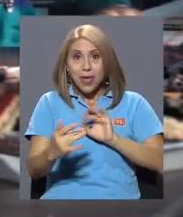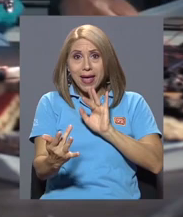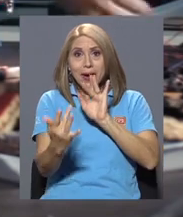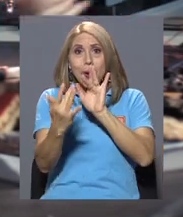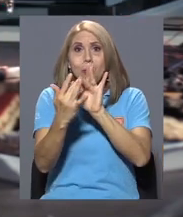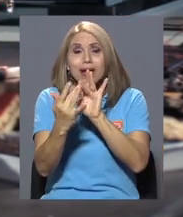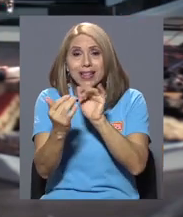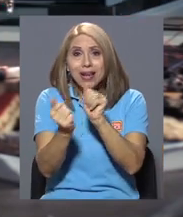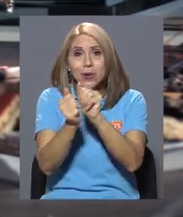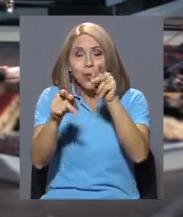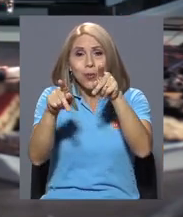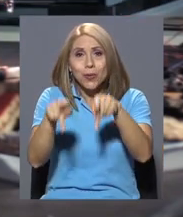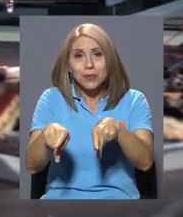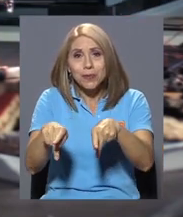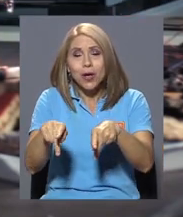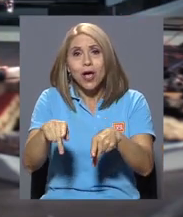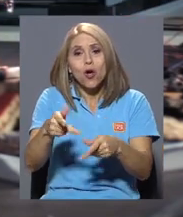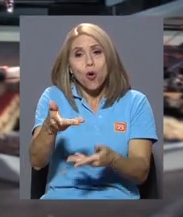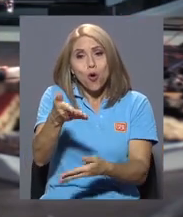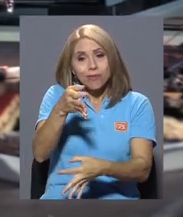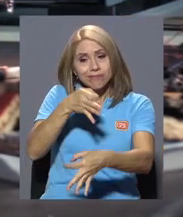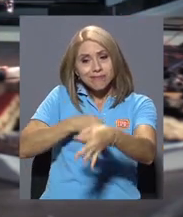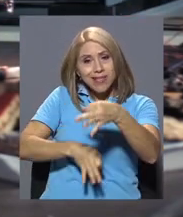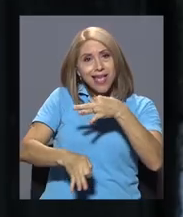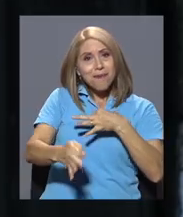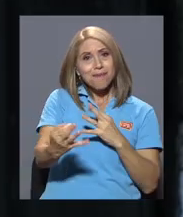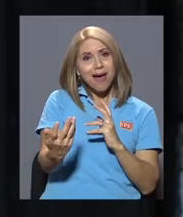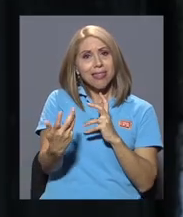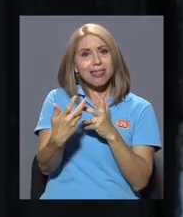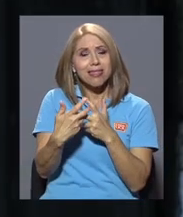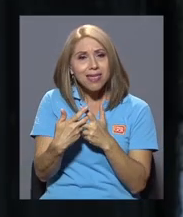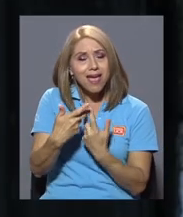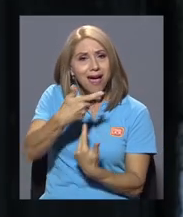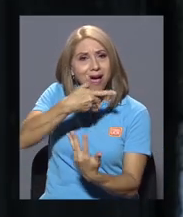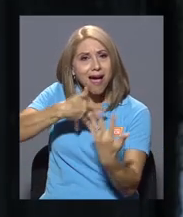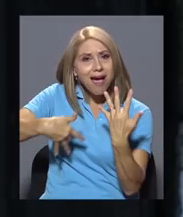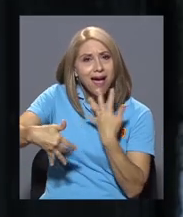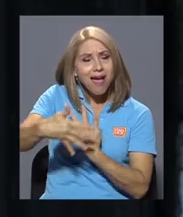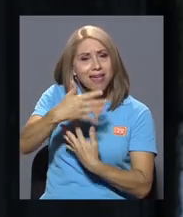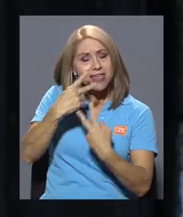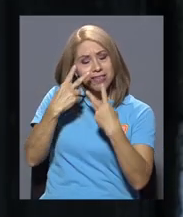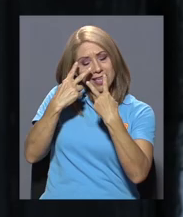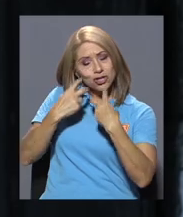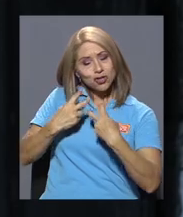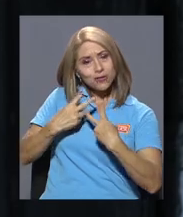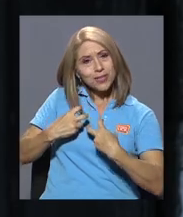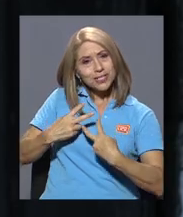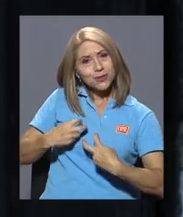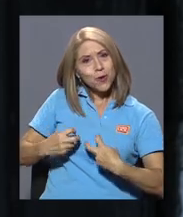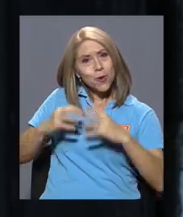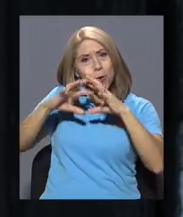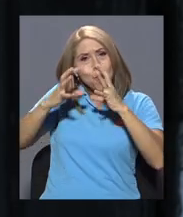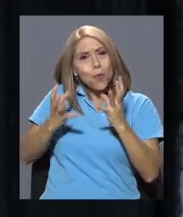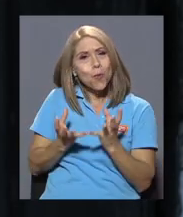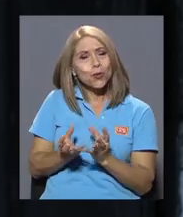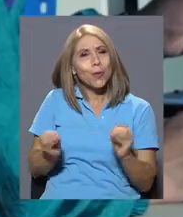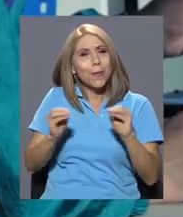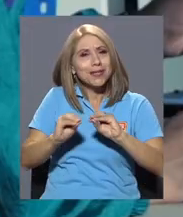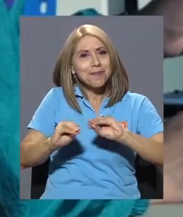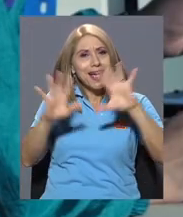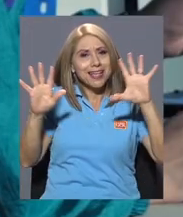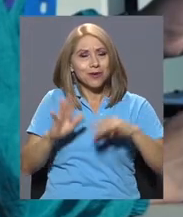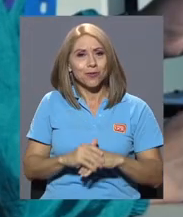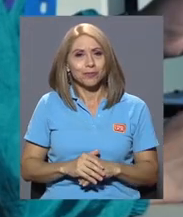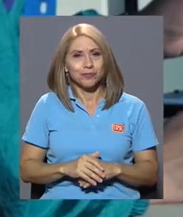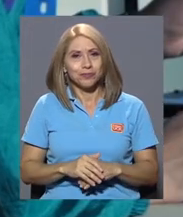a partir de esa empatía y de esa introspección de ese mundo más mágico como lo